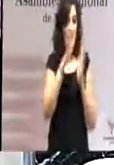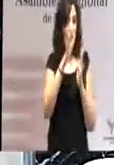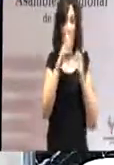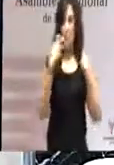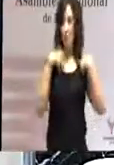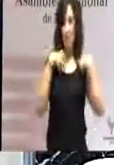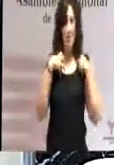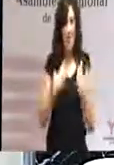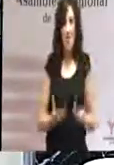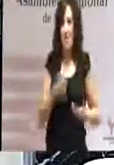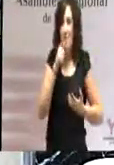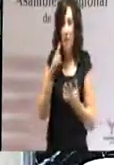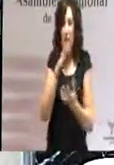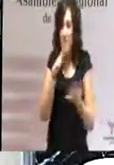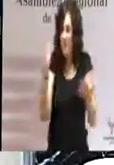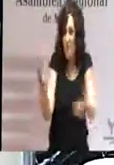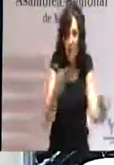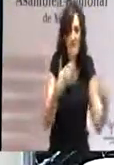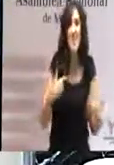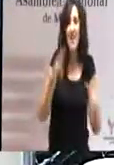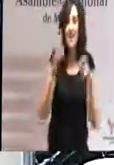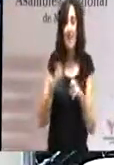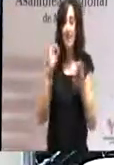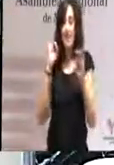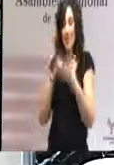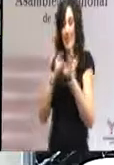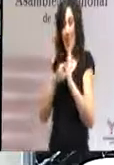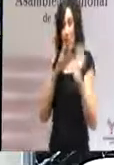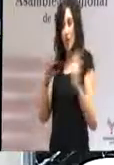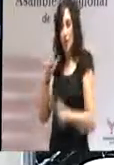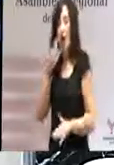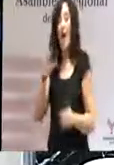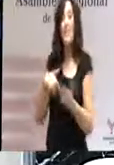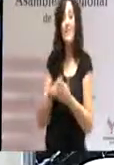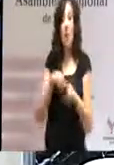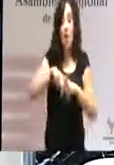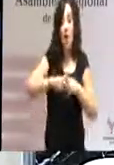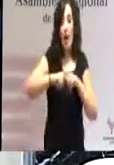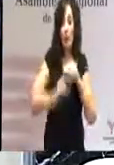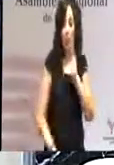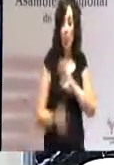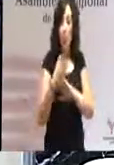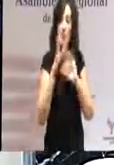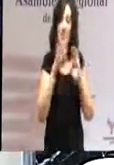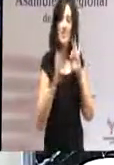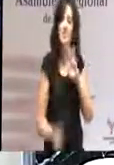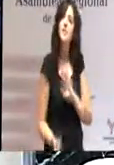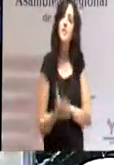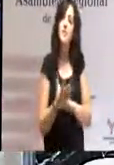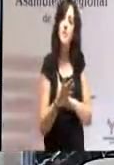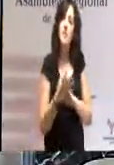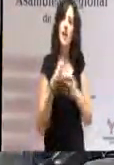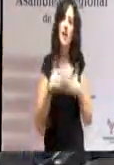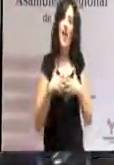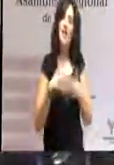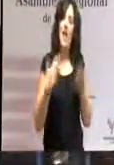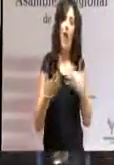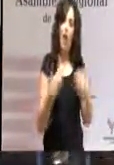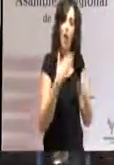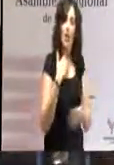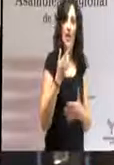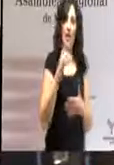no había agua. Se inventaron ustedes un organismo y se inventaron la desaladora de escombreras para dar agua